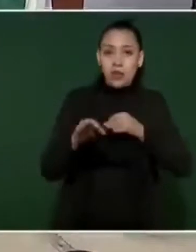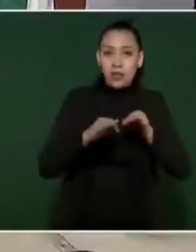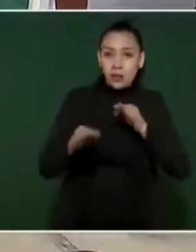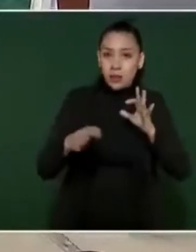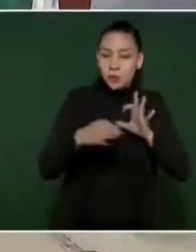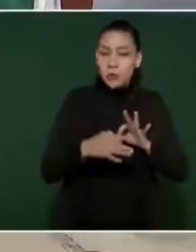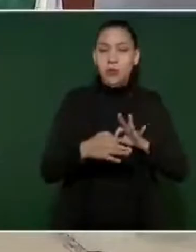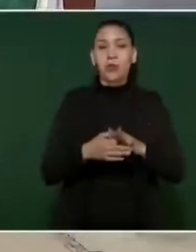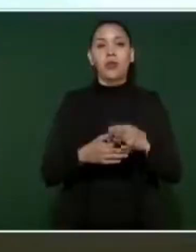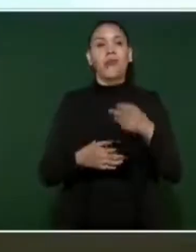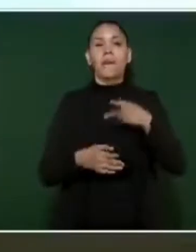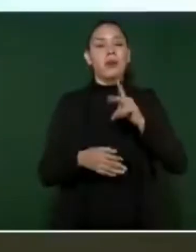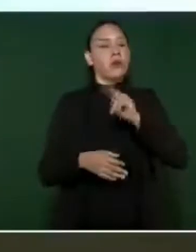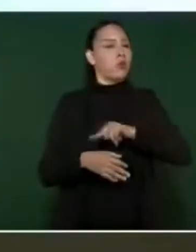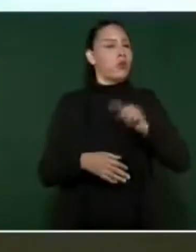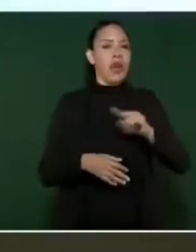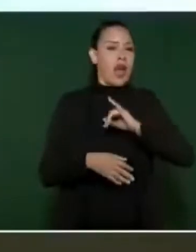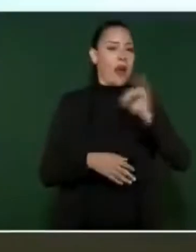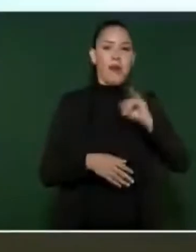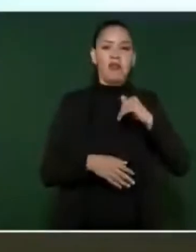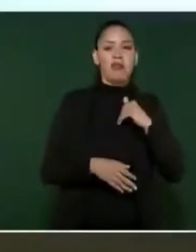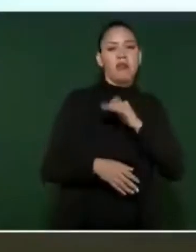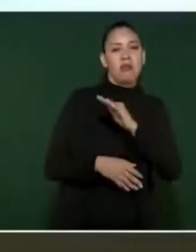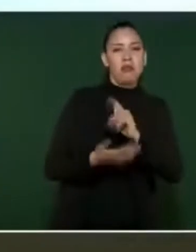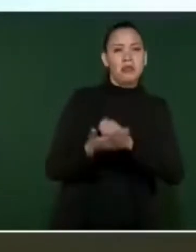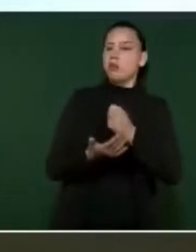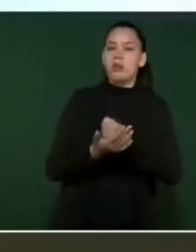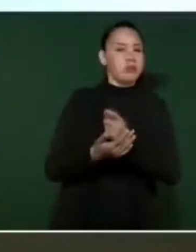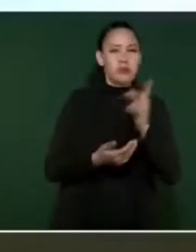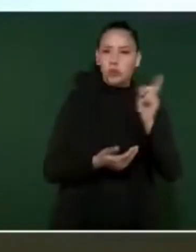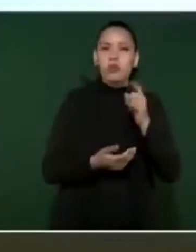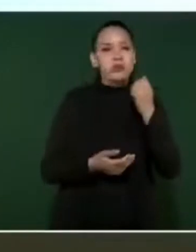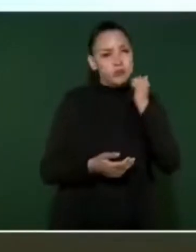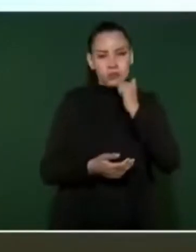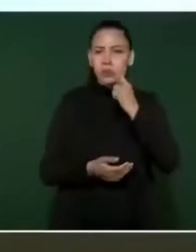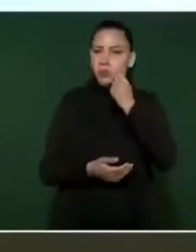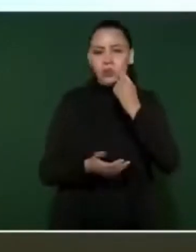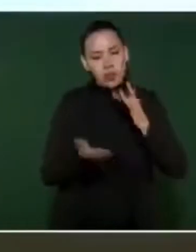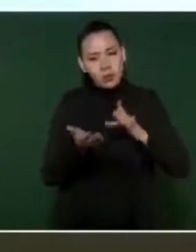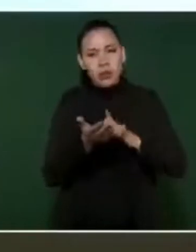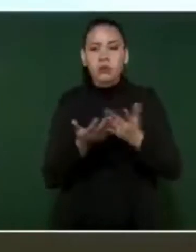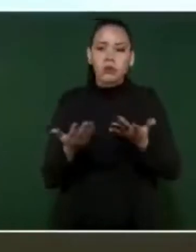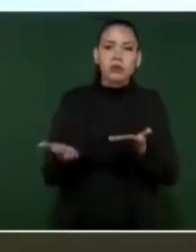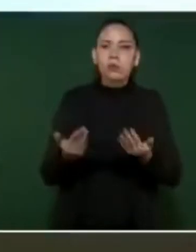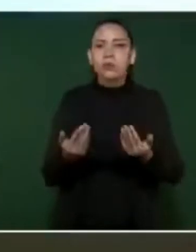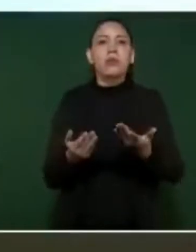en situación de desamparo a los tamaulipecos. Nunca.